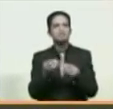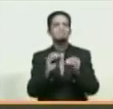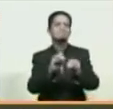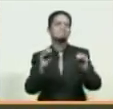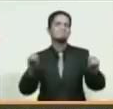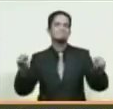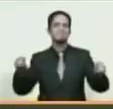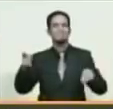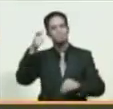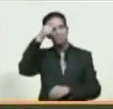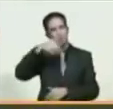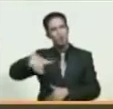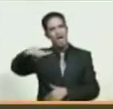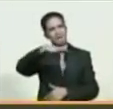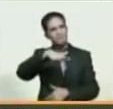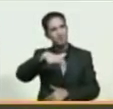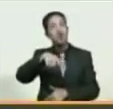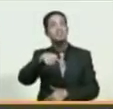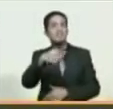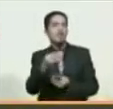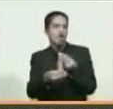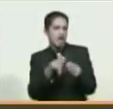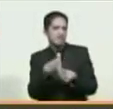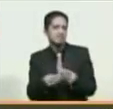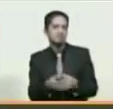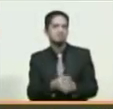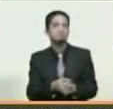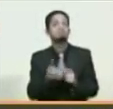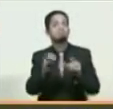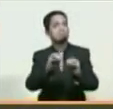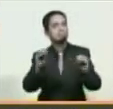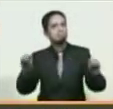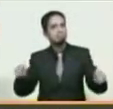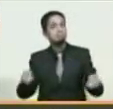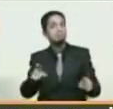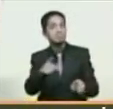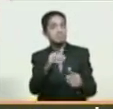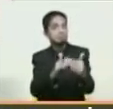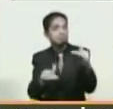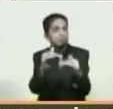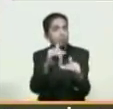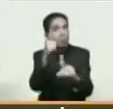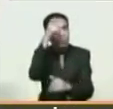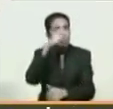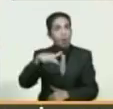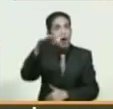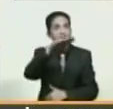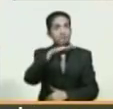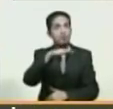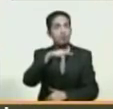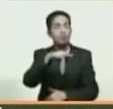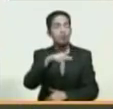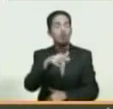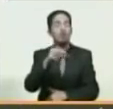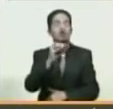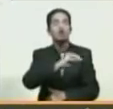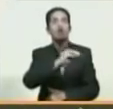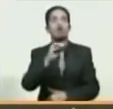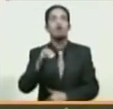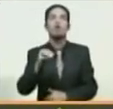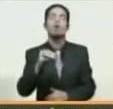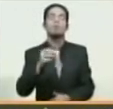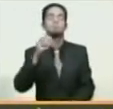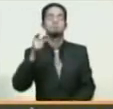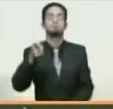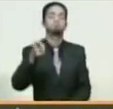al poder del pueblo, convocó al poder supremo del pueblo, convocó a los poderes